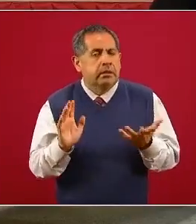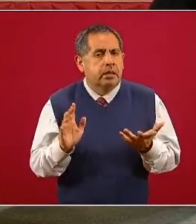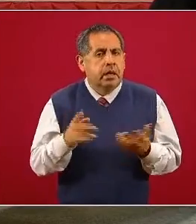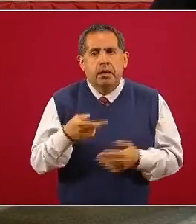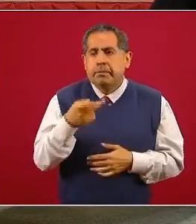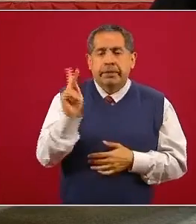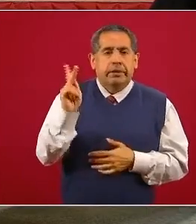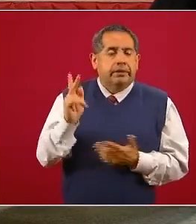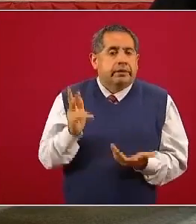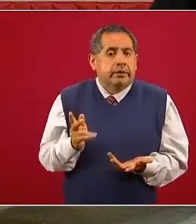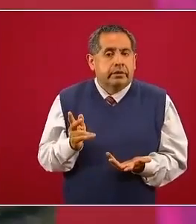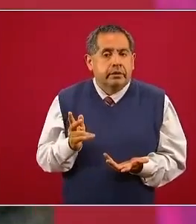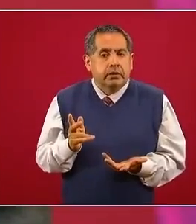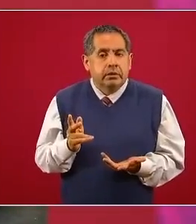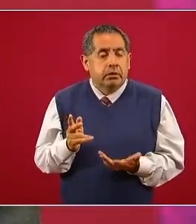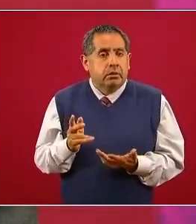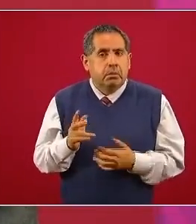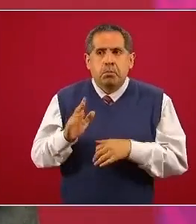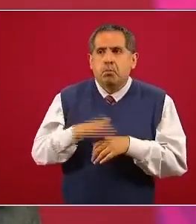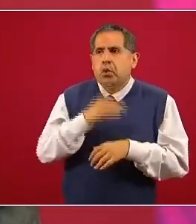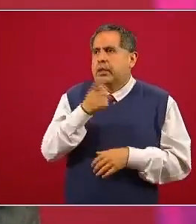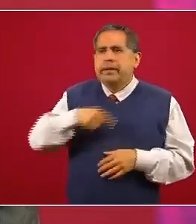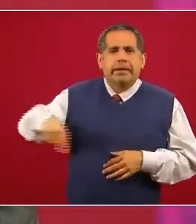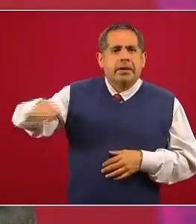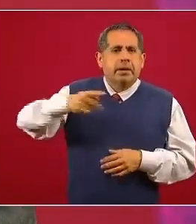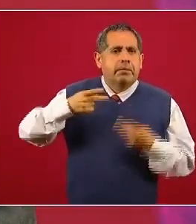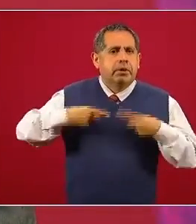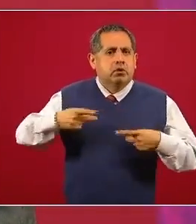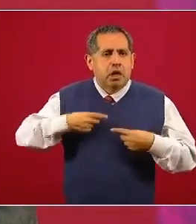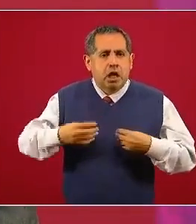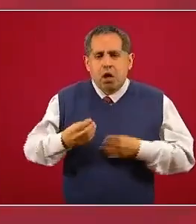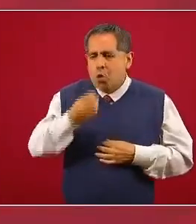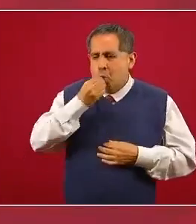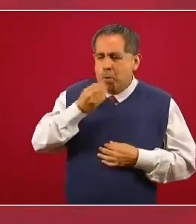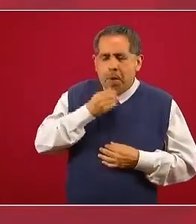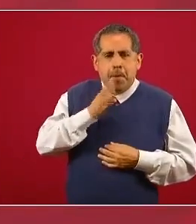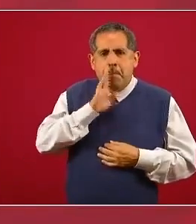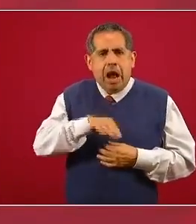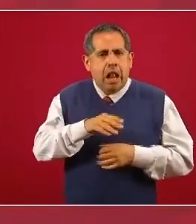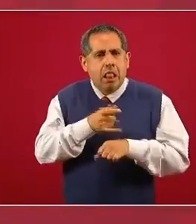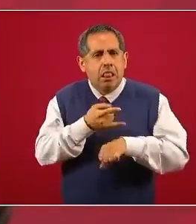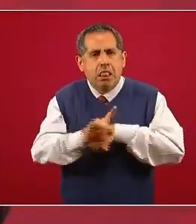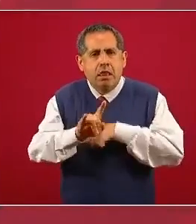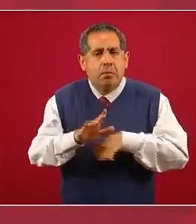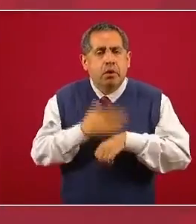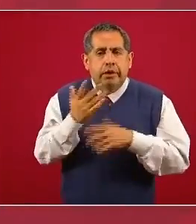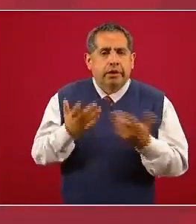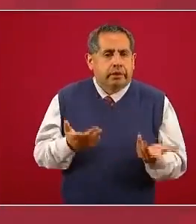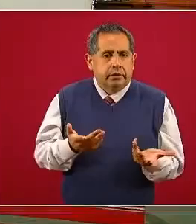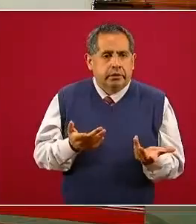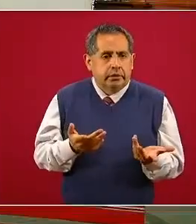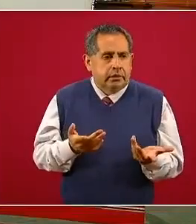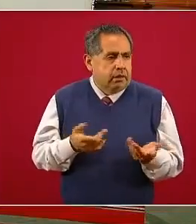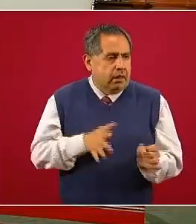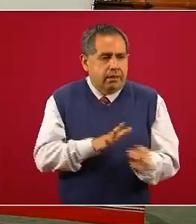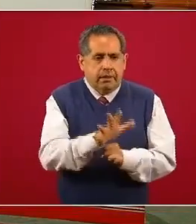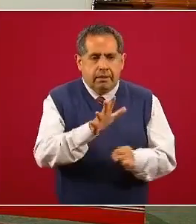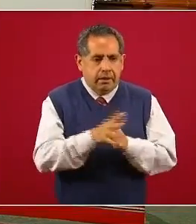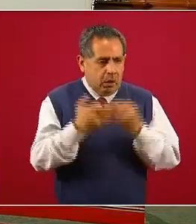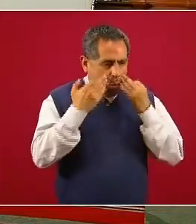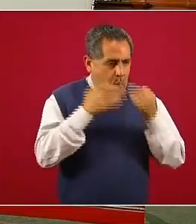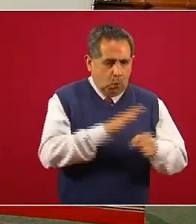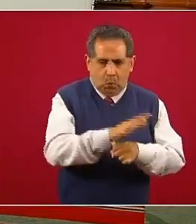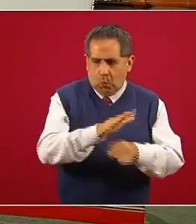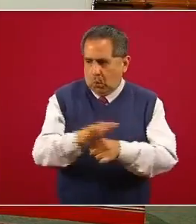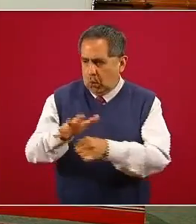su mayoría la causa fundamental de la alimentación depende de lo que tenemos en acceso a